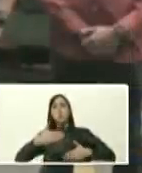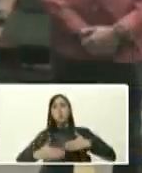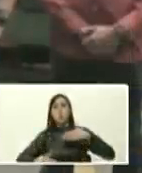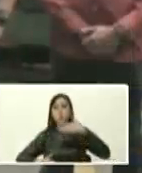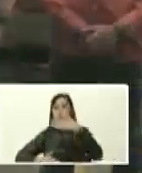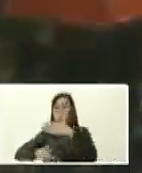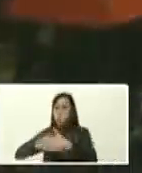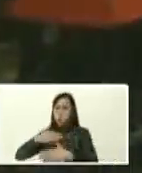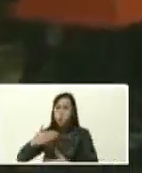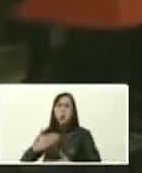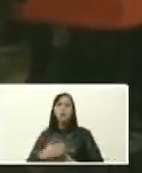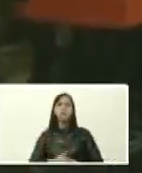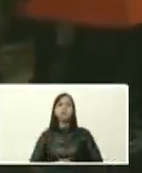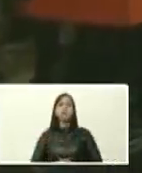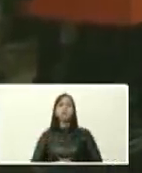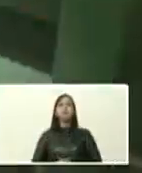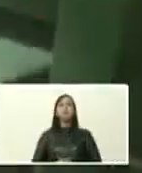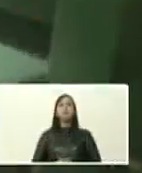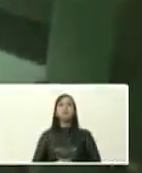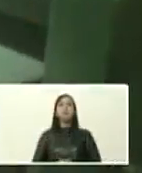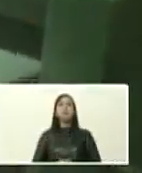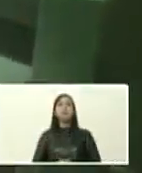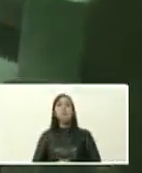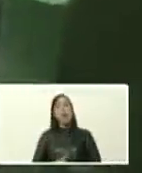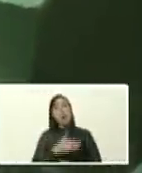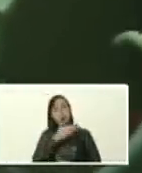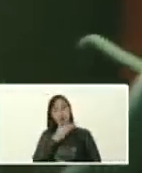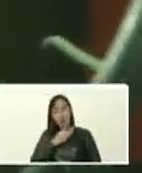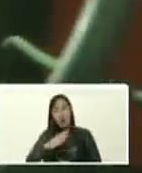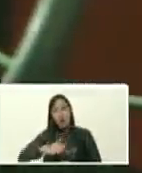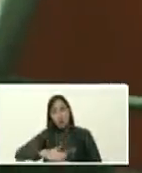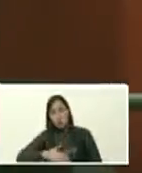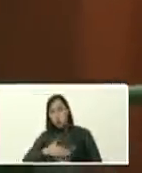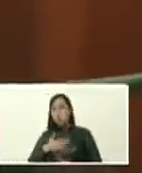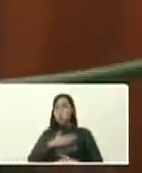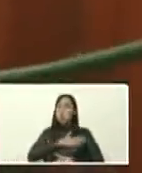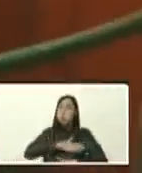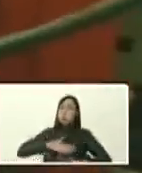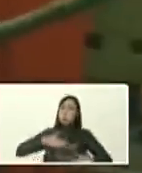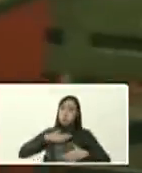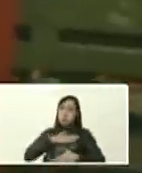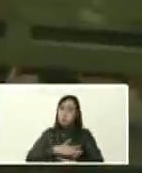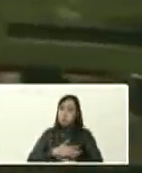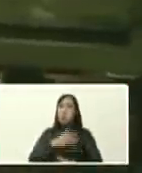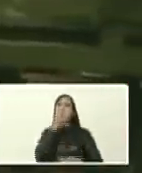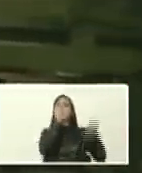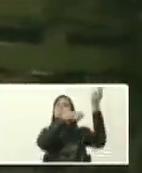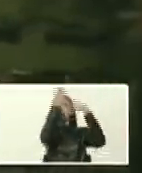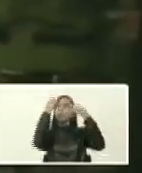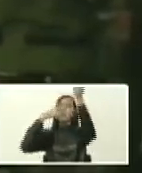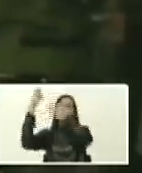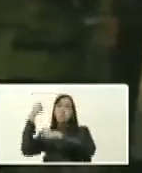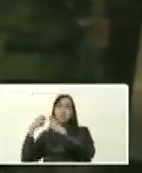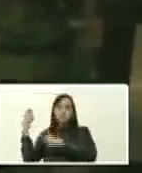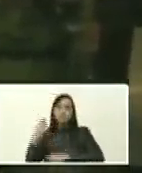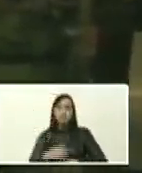trámites, cada vez en la exportación, sea más fácil y sea más cómoda y pueda abrir mercados en otros países del